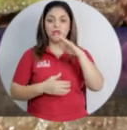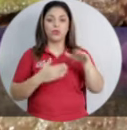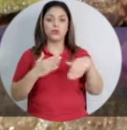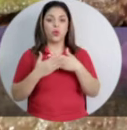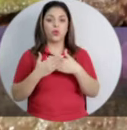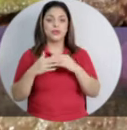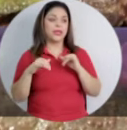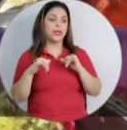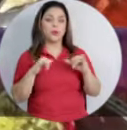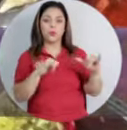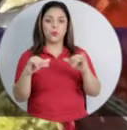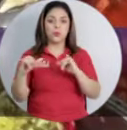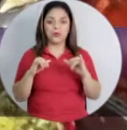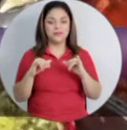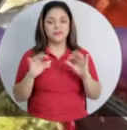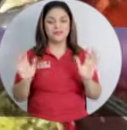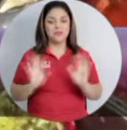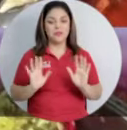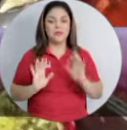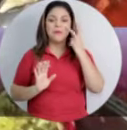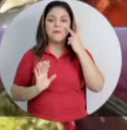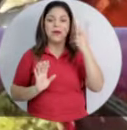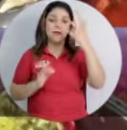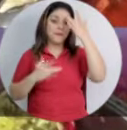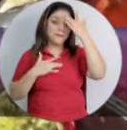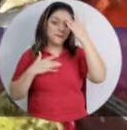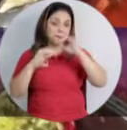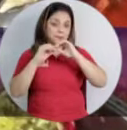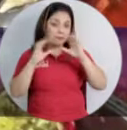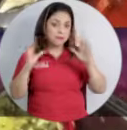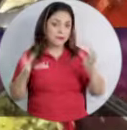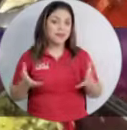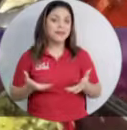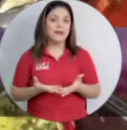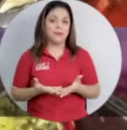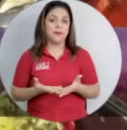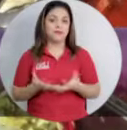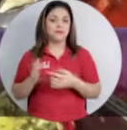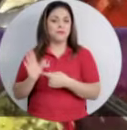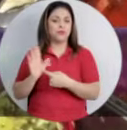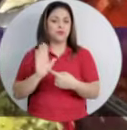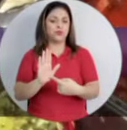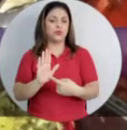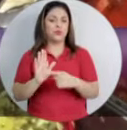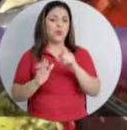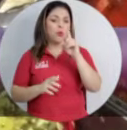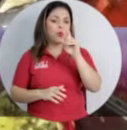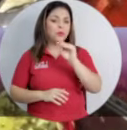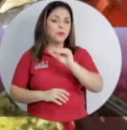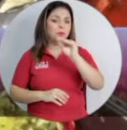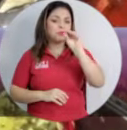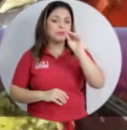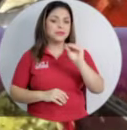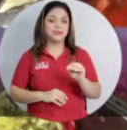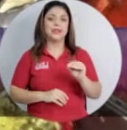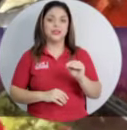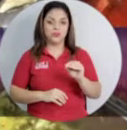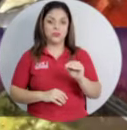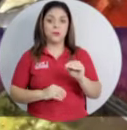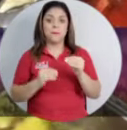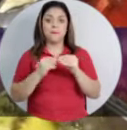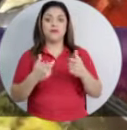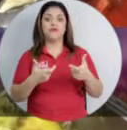éramos igualiticos. Lo que pasa es que en esa pandemia, Mari, el 1% más rico, las élites más ricas, o sea,